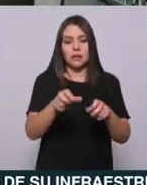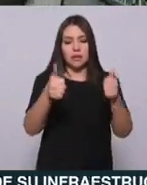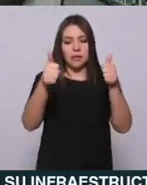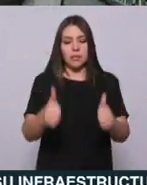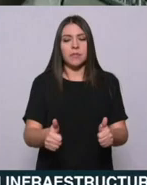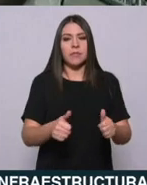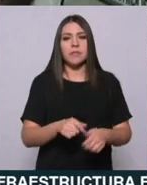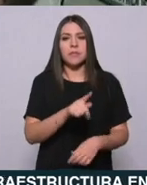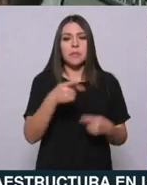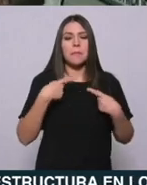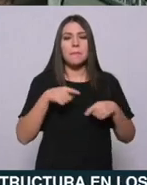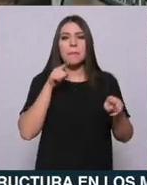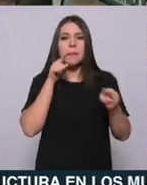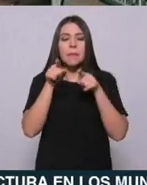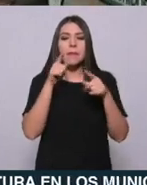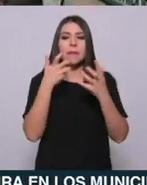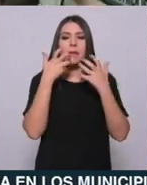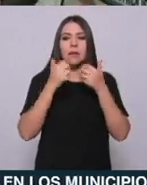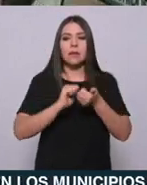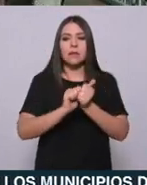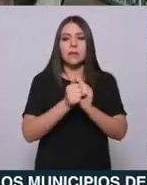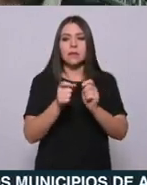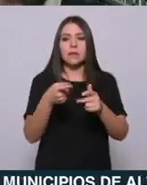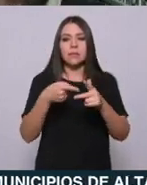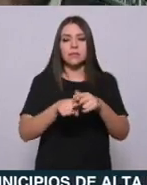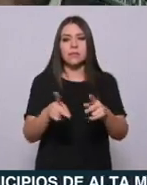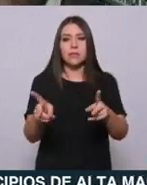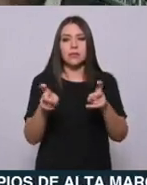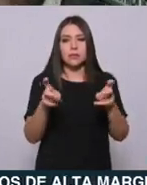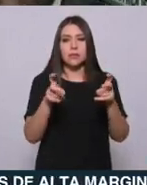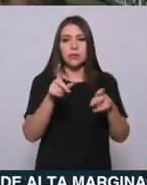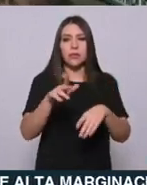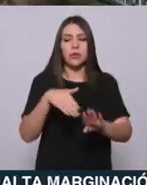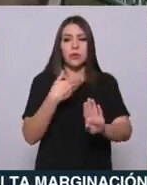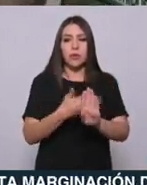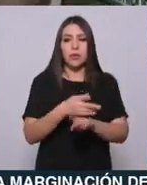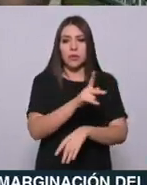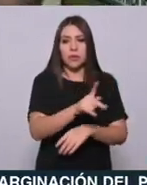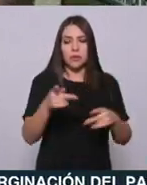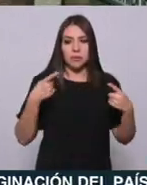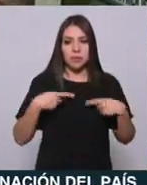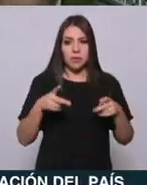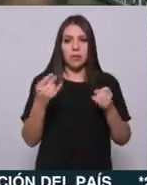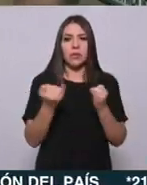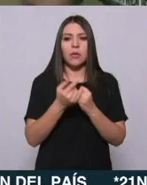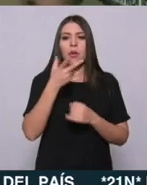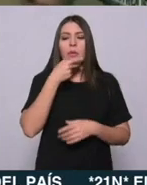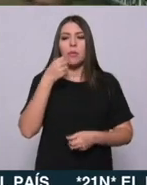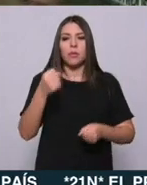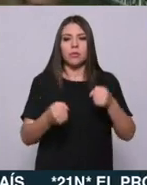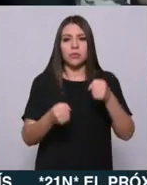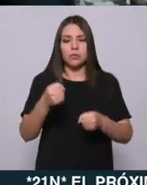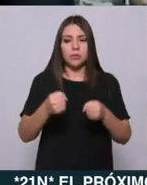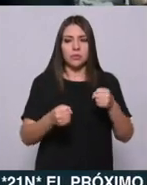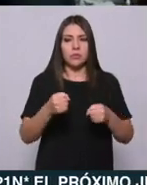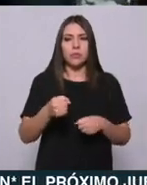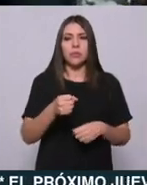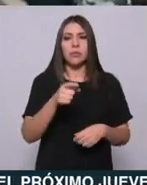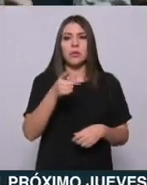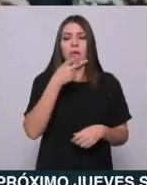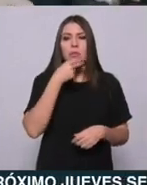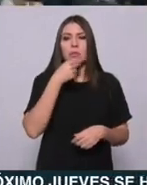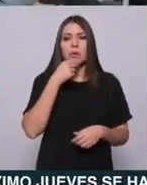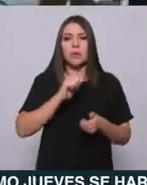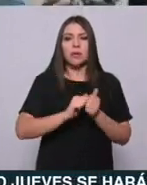Entre gritos e insultos, comienza el atraco. No solo contra los pasajeros, sino contra el conductor, a quien uno de los